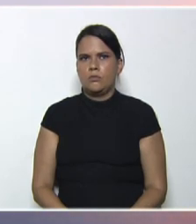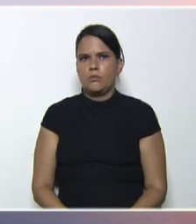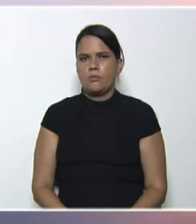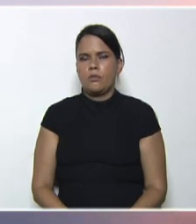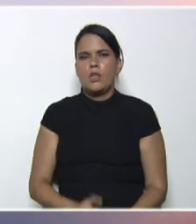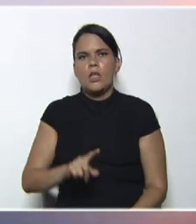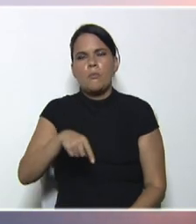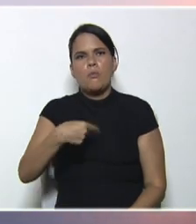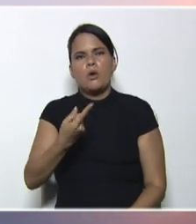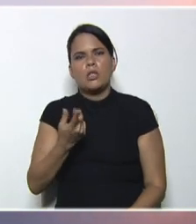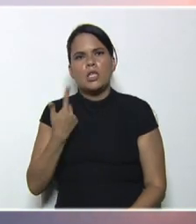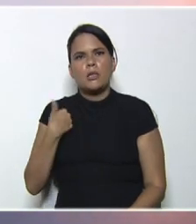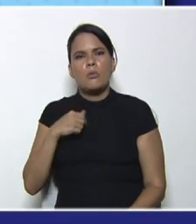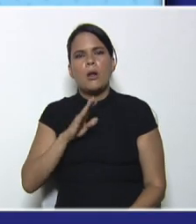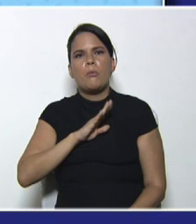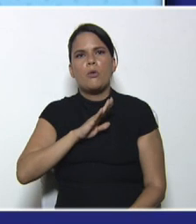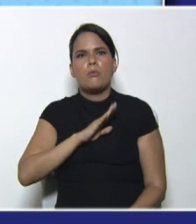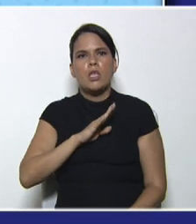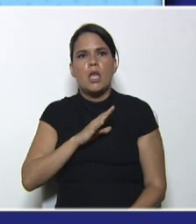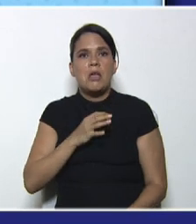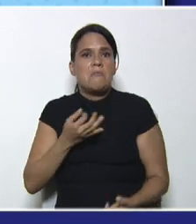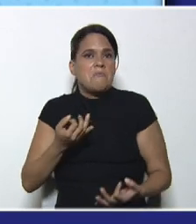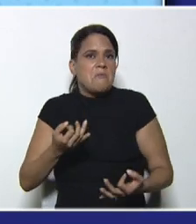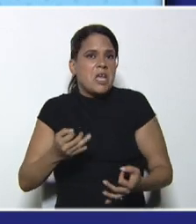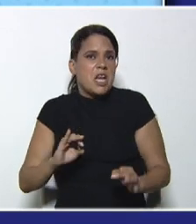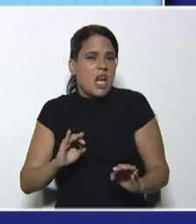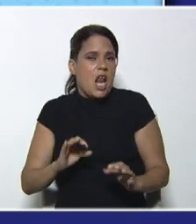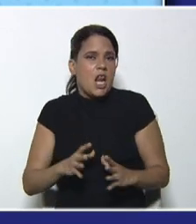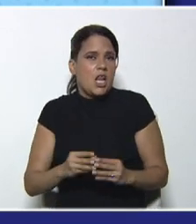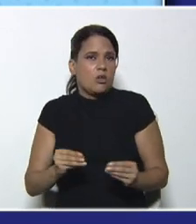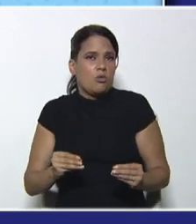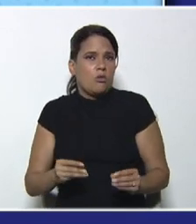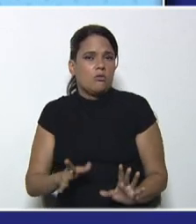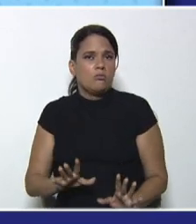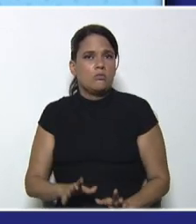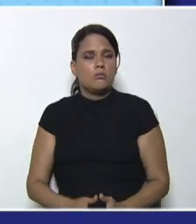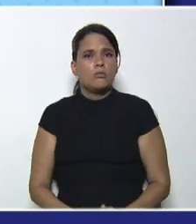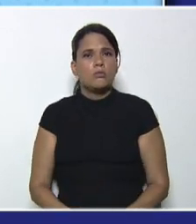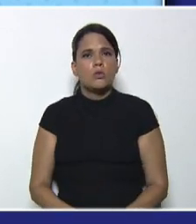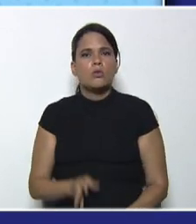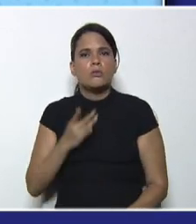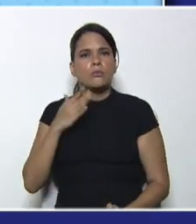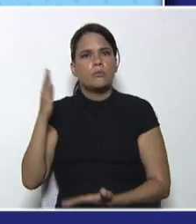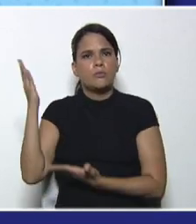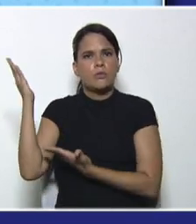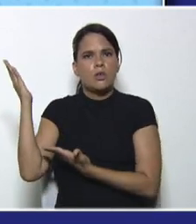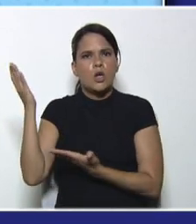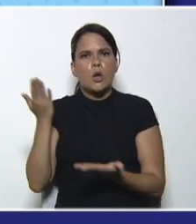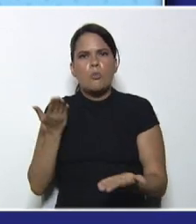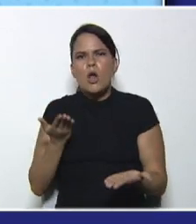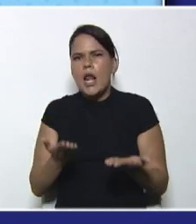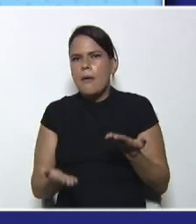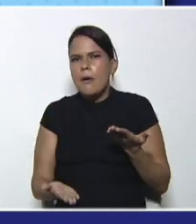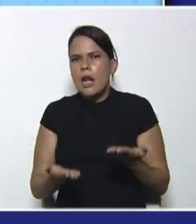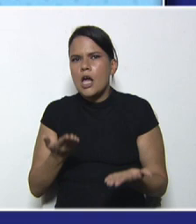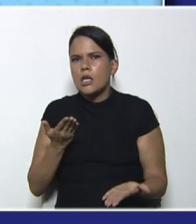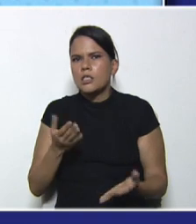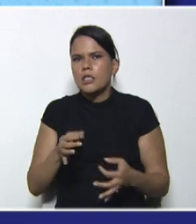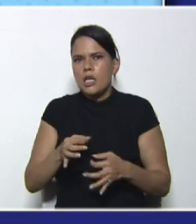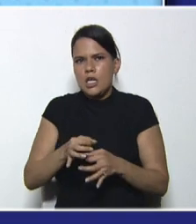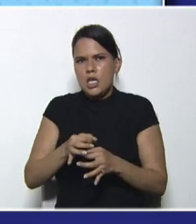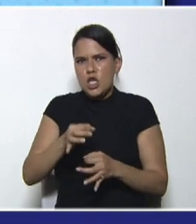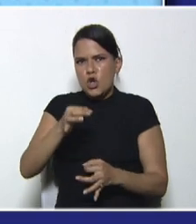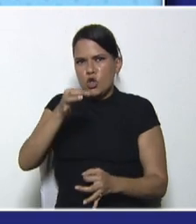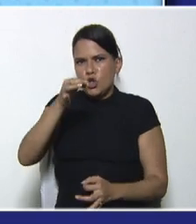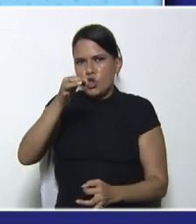Luego tenemos las propiedades generales. Tenemos acá una imagen de cómo es la balanza y los tubos